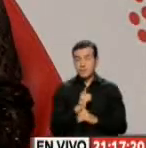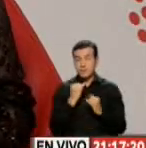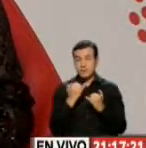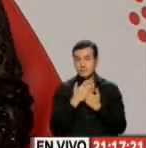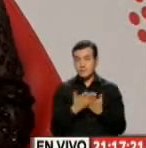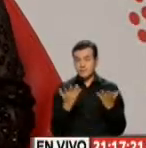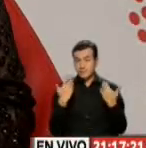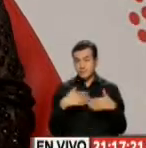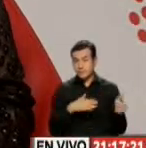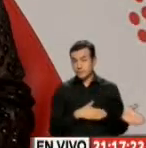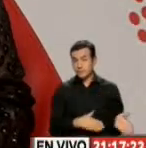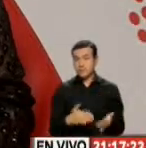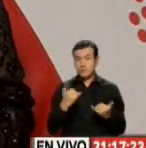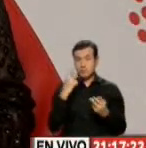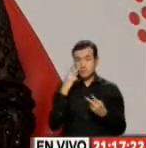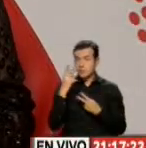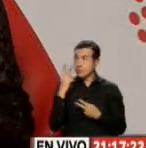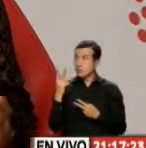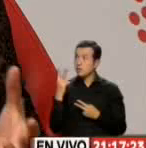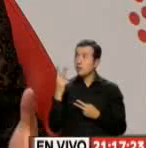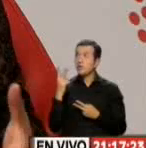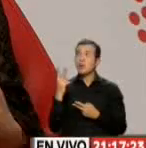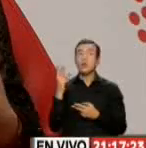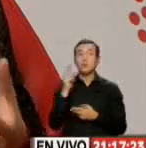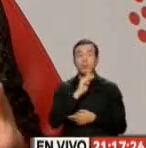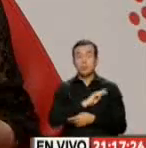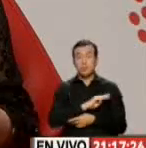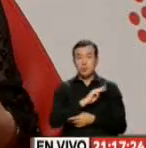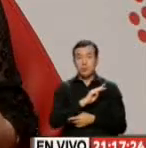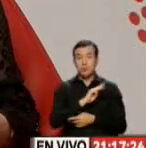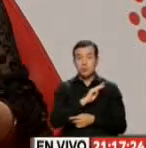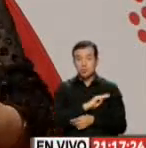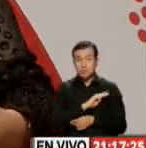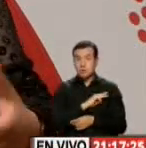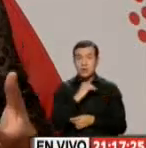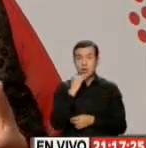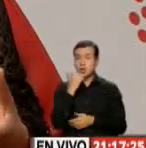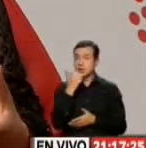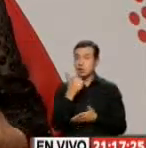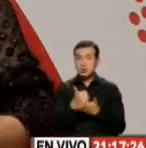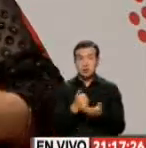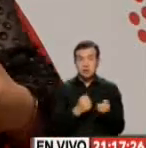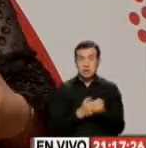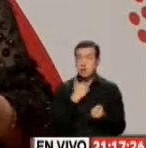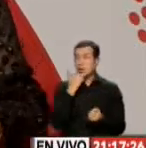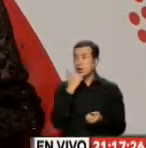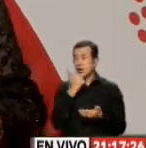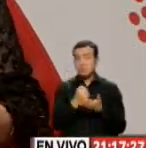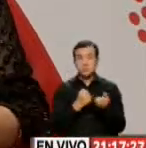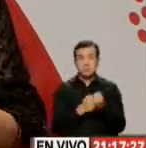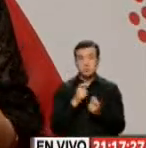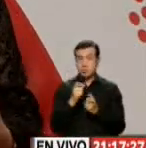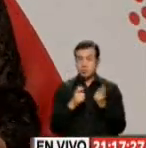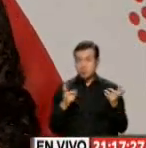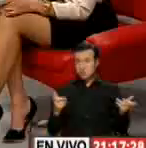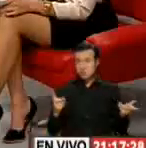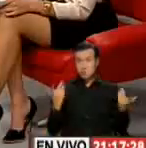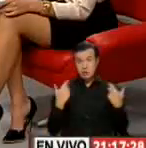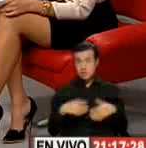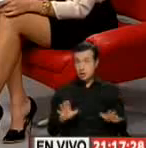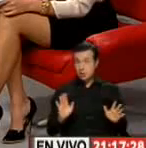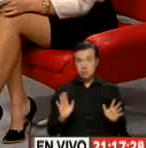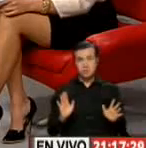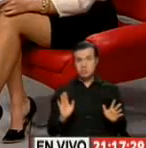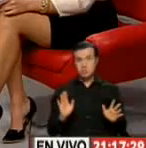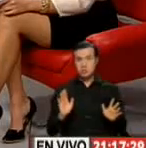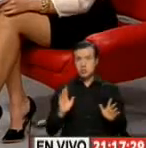ejemplo, estamos viendo que los GATS están tratando de facilitar alguna condición a ellos, pero esto no es suficiente.